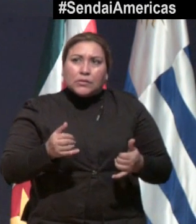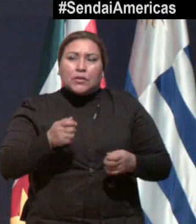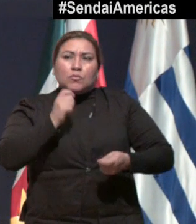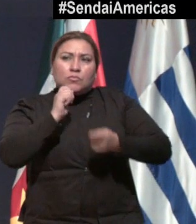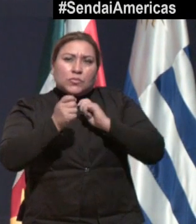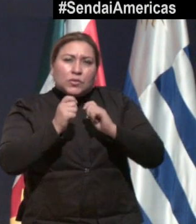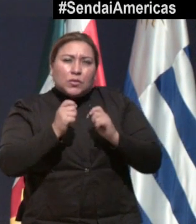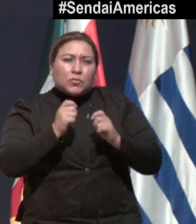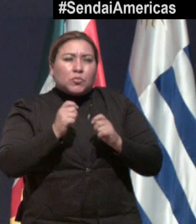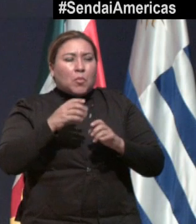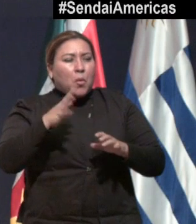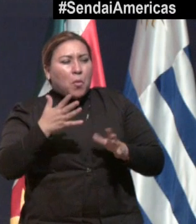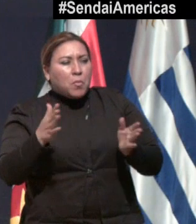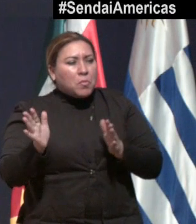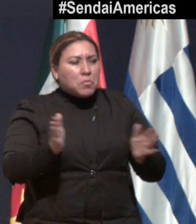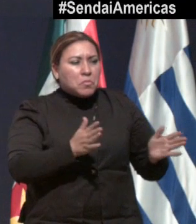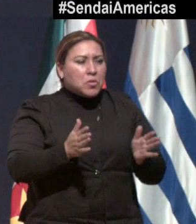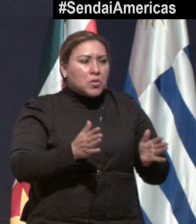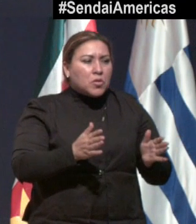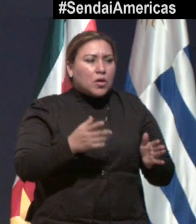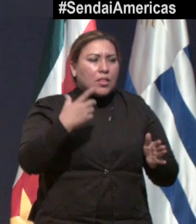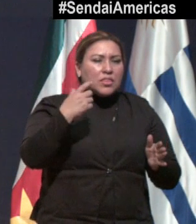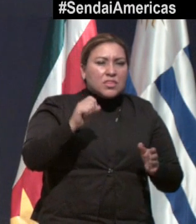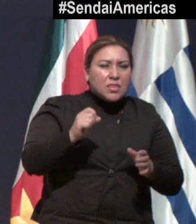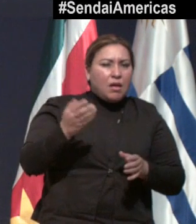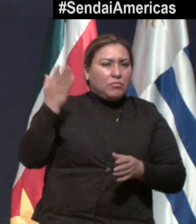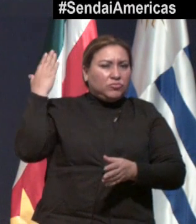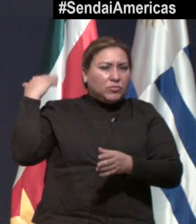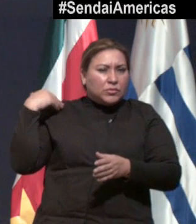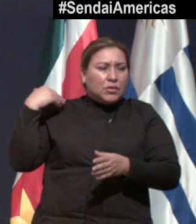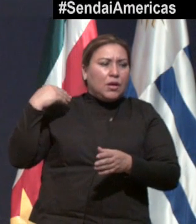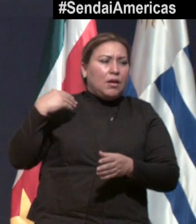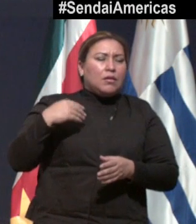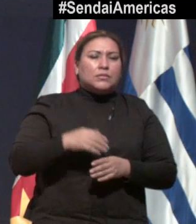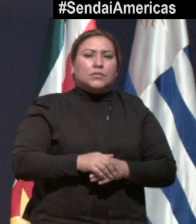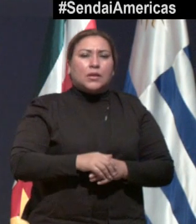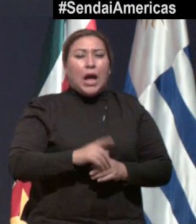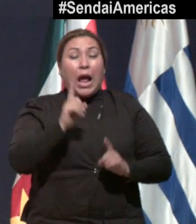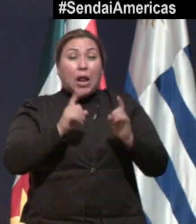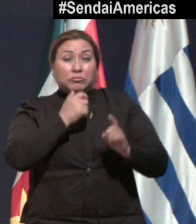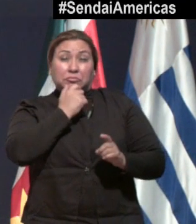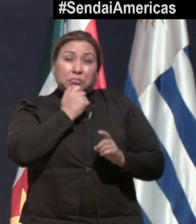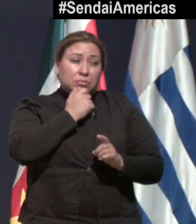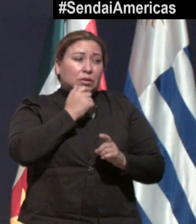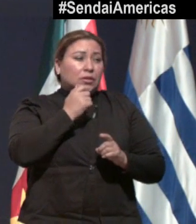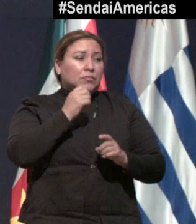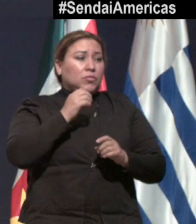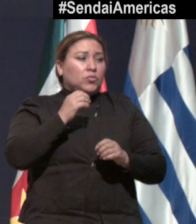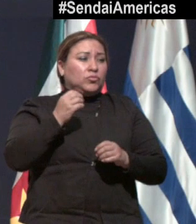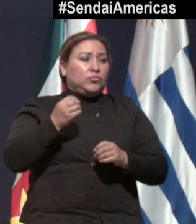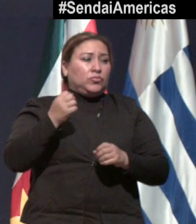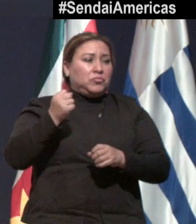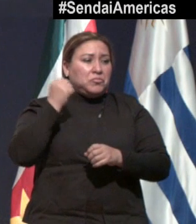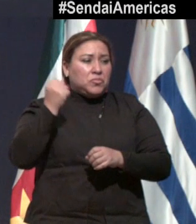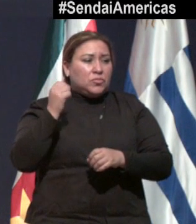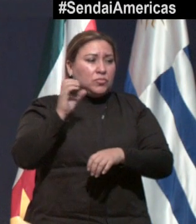de 10 años para atrás, algunos de los ejemplos siguen siendo relevantes, pero no son del 2015